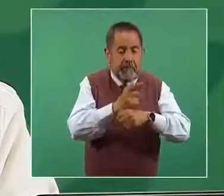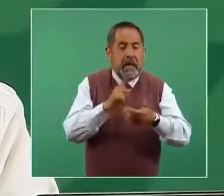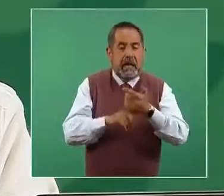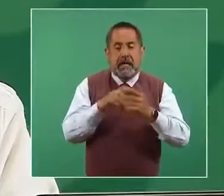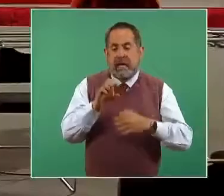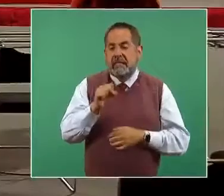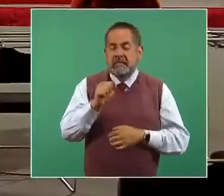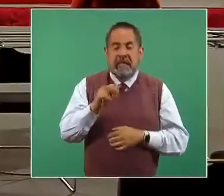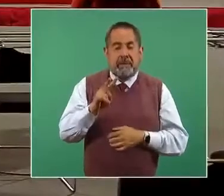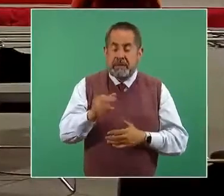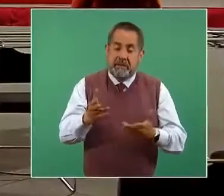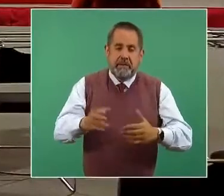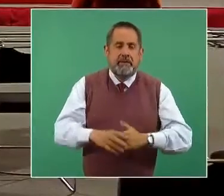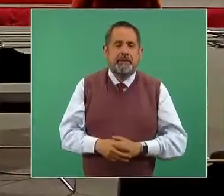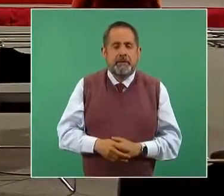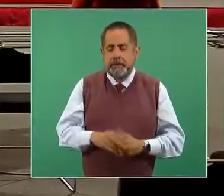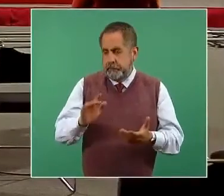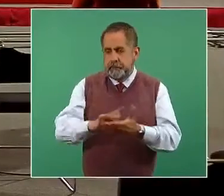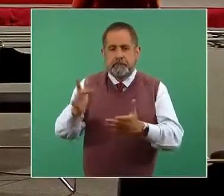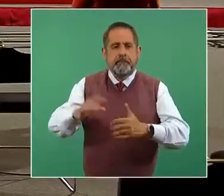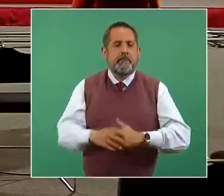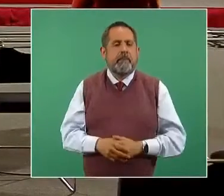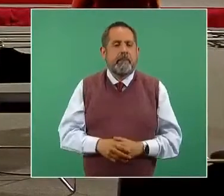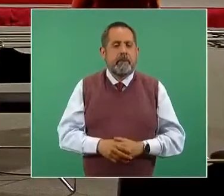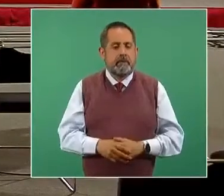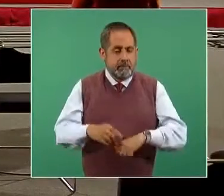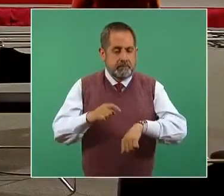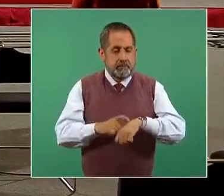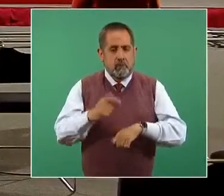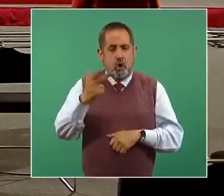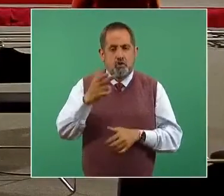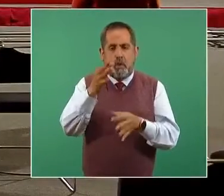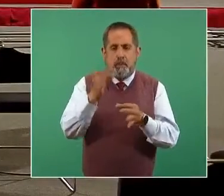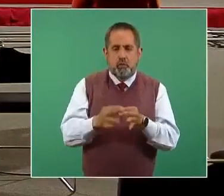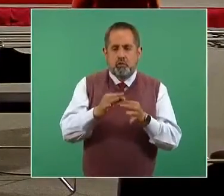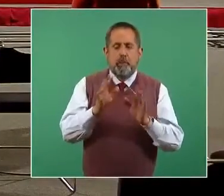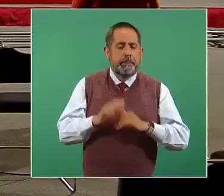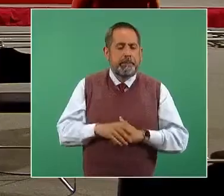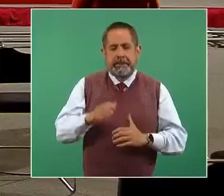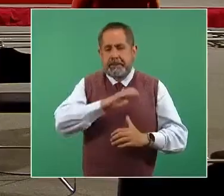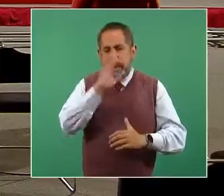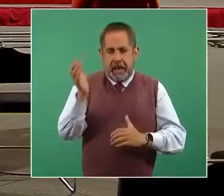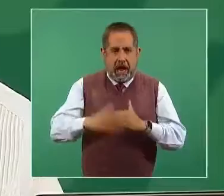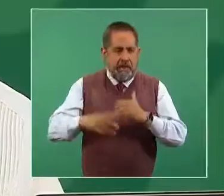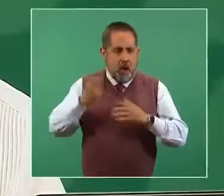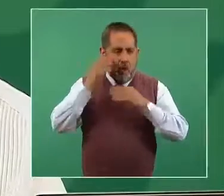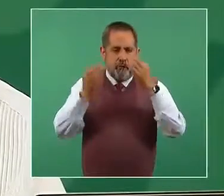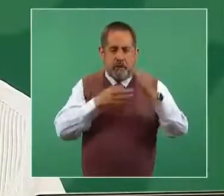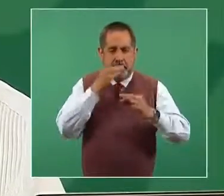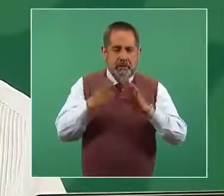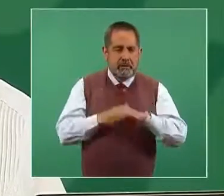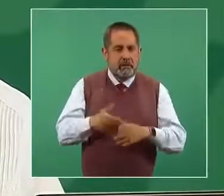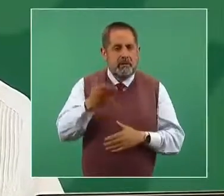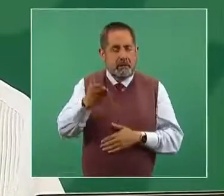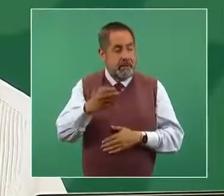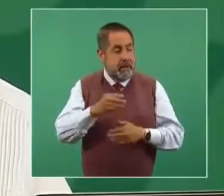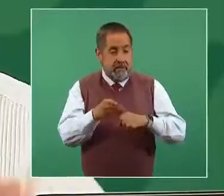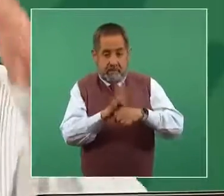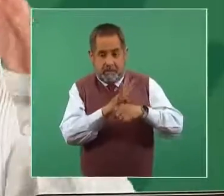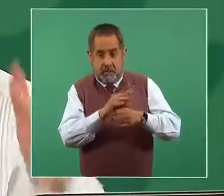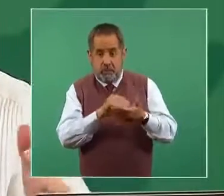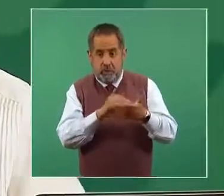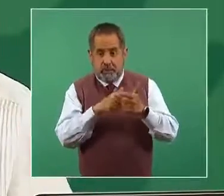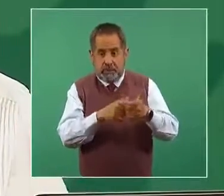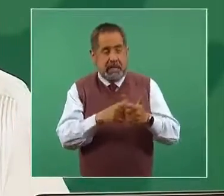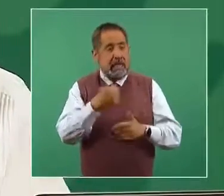SAVIs. Muchas gracias. Pues son las 20 horas en punto, terminamos aquí la conferencia. La epidemia sigue, 6